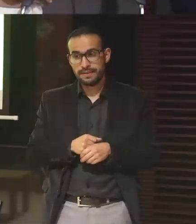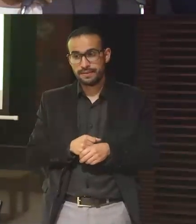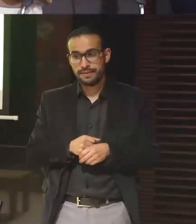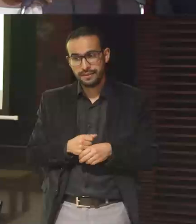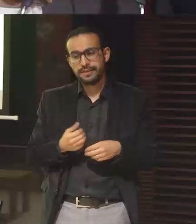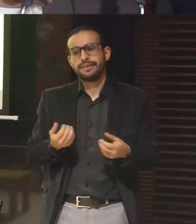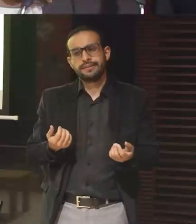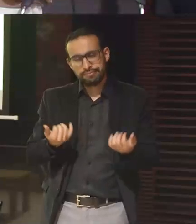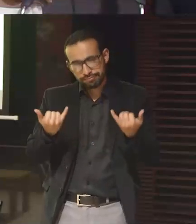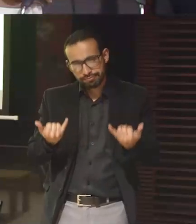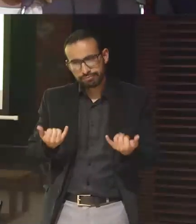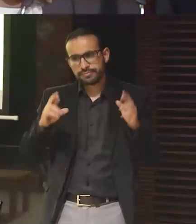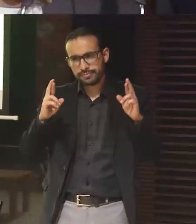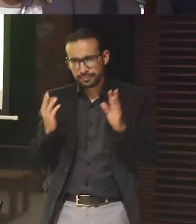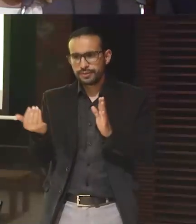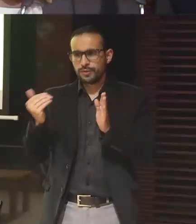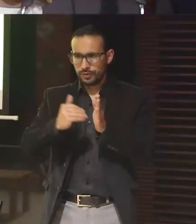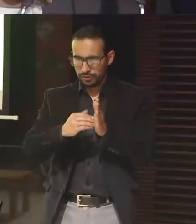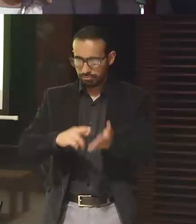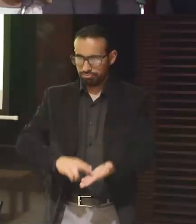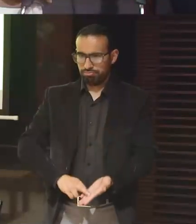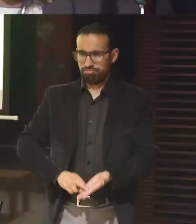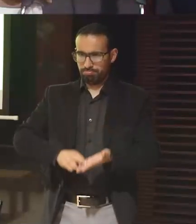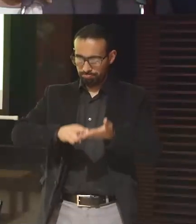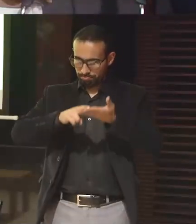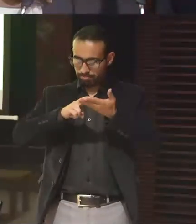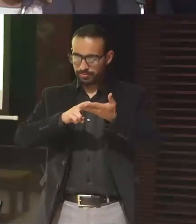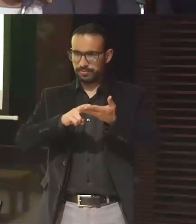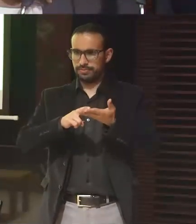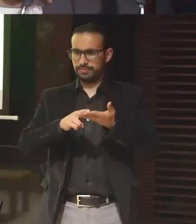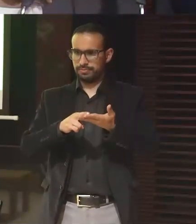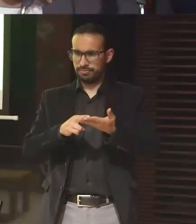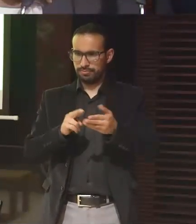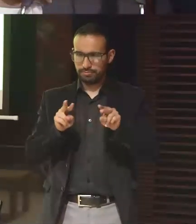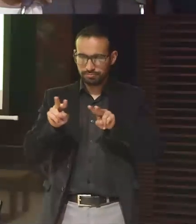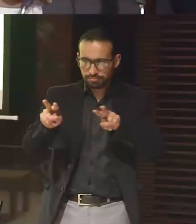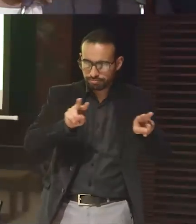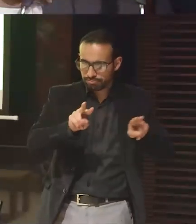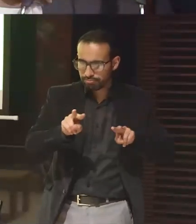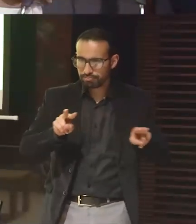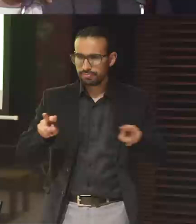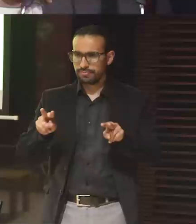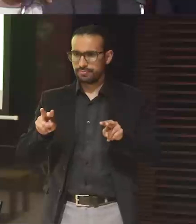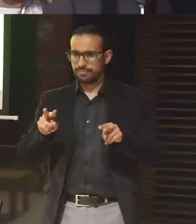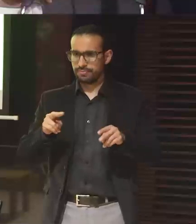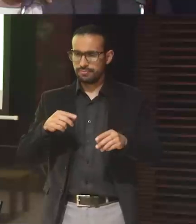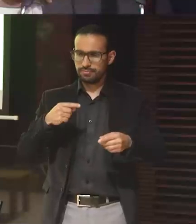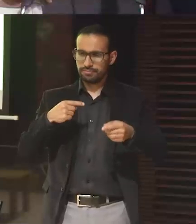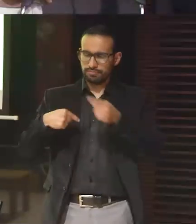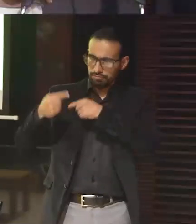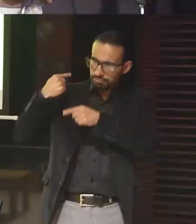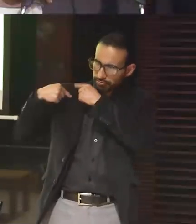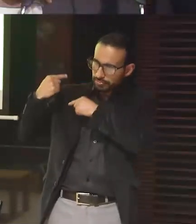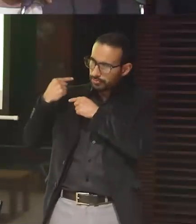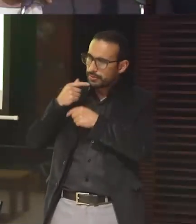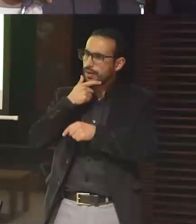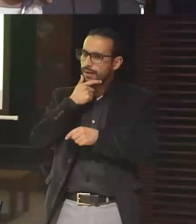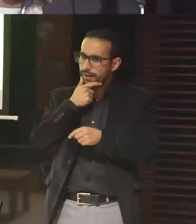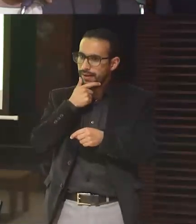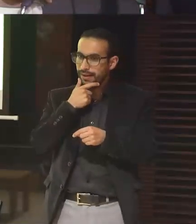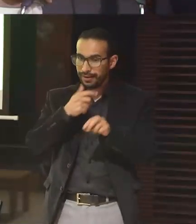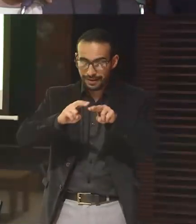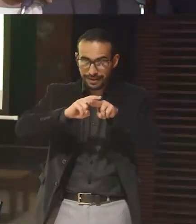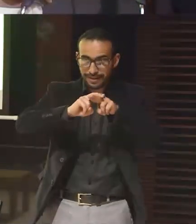recuperar el orgullo, de parar y ver estas cosas en perspectiva y de usar la entrada del metro como